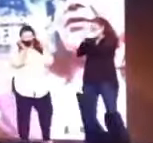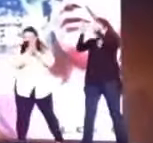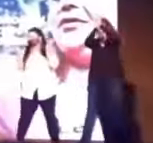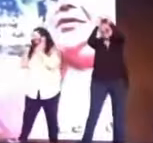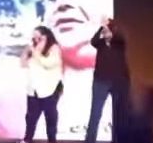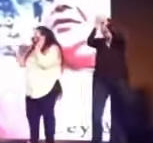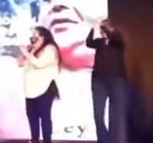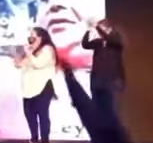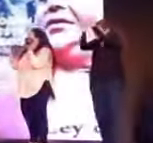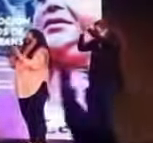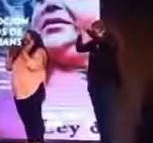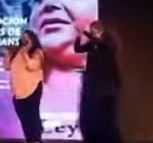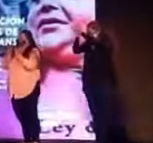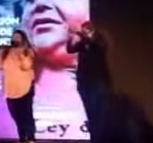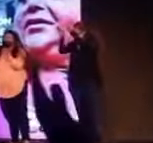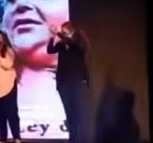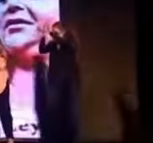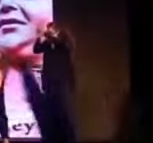bienvenida